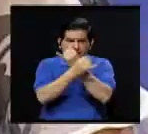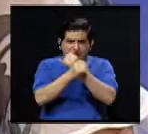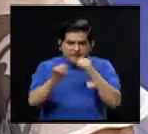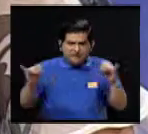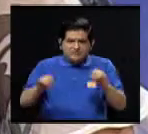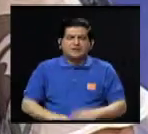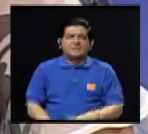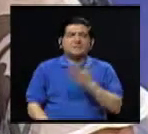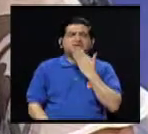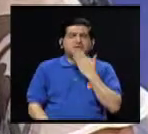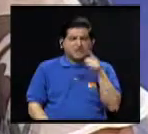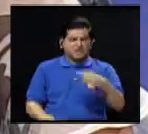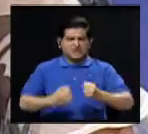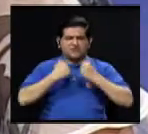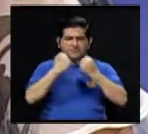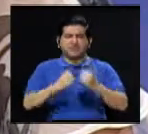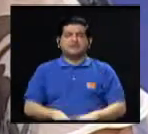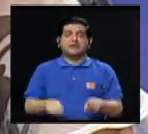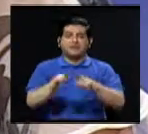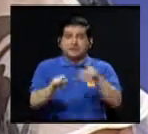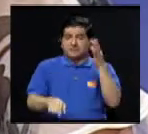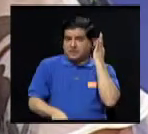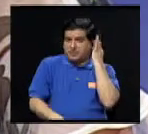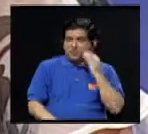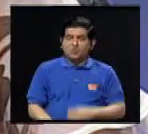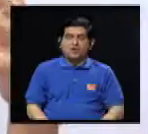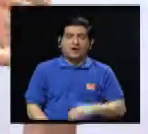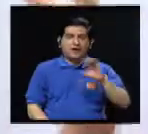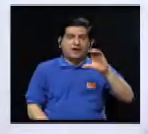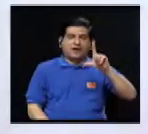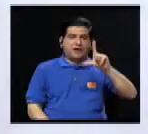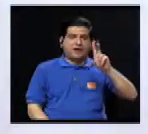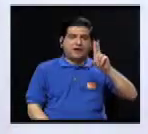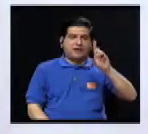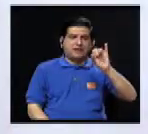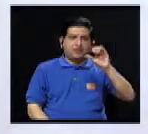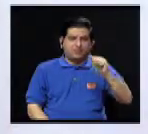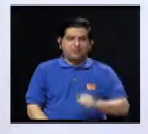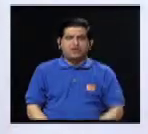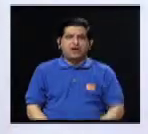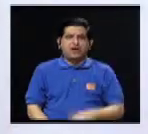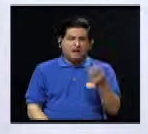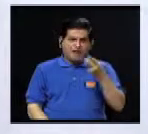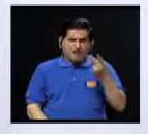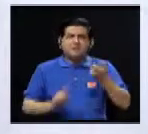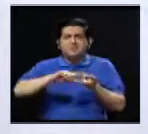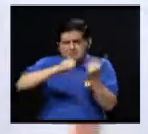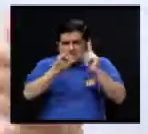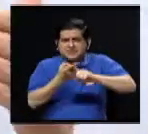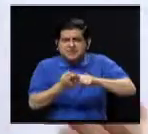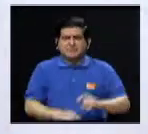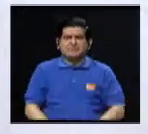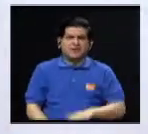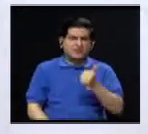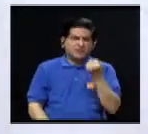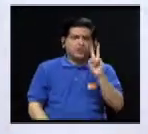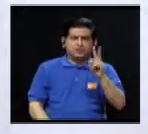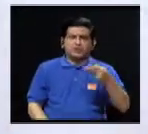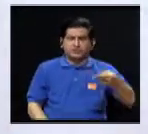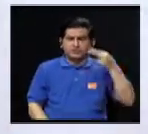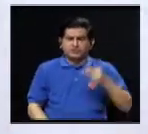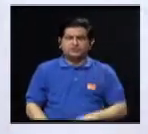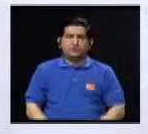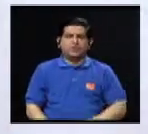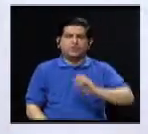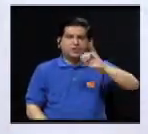mujer muy fuerte. Doña Claudia también, nos vemos, nos abrazamos, somos amigas. Igual con las otras dos historias, doña